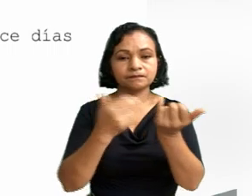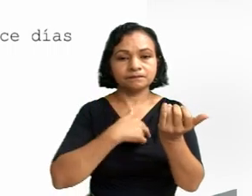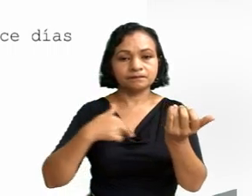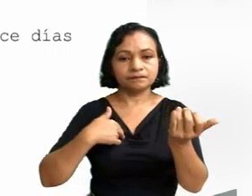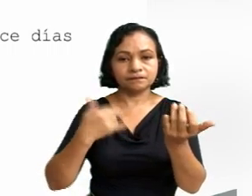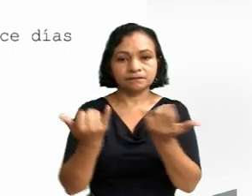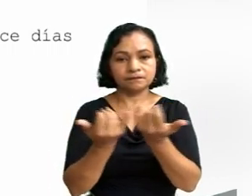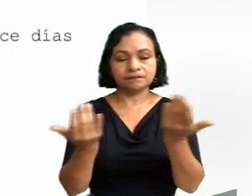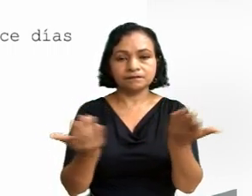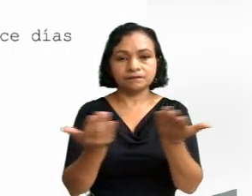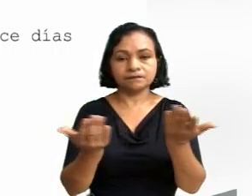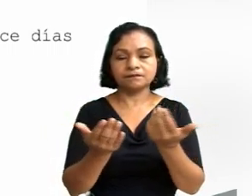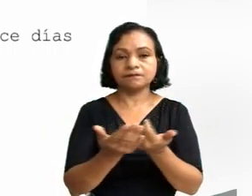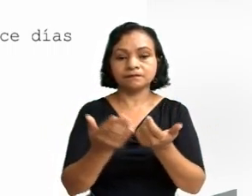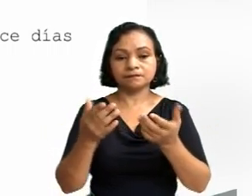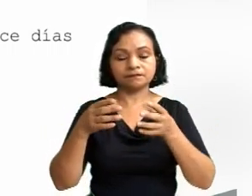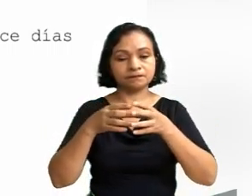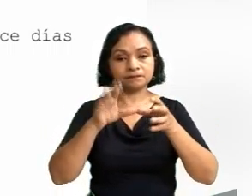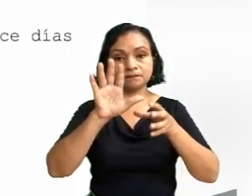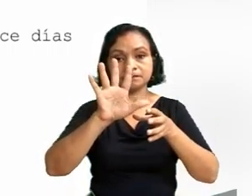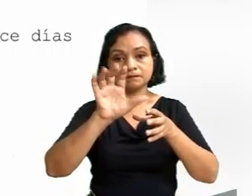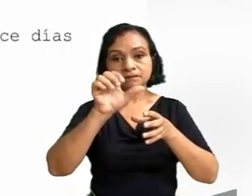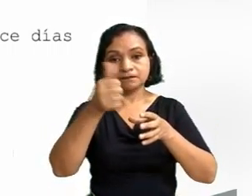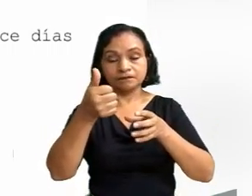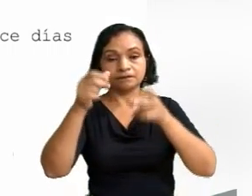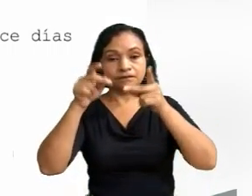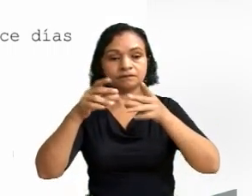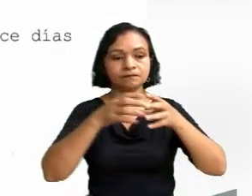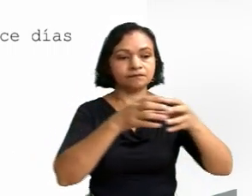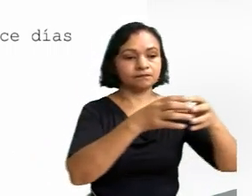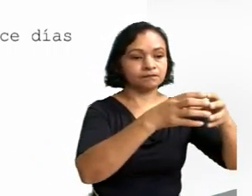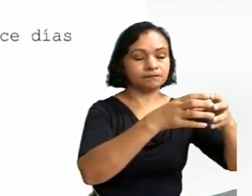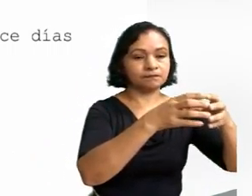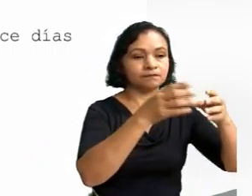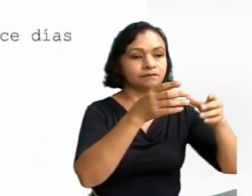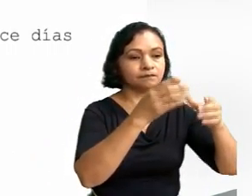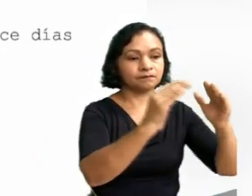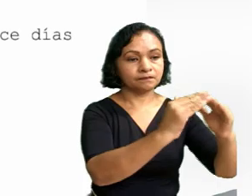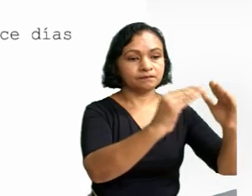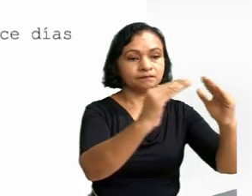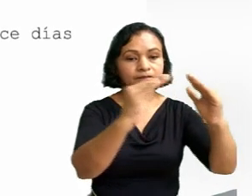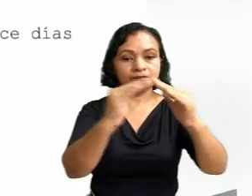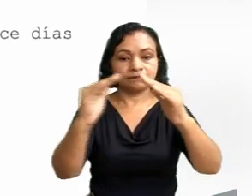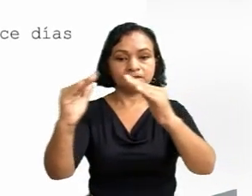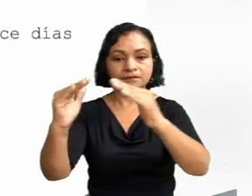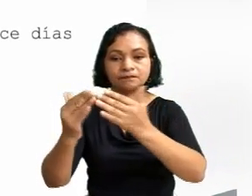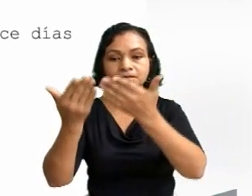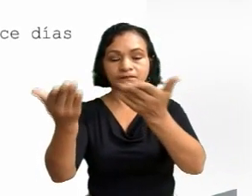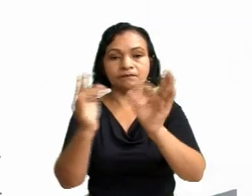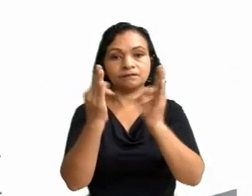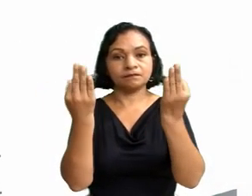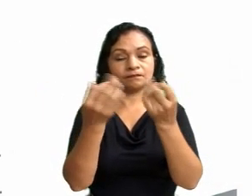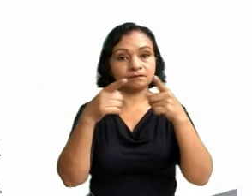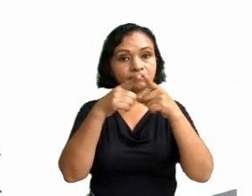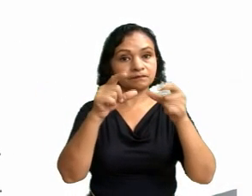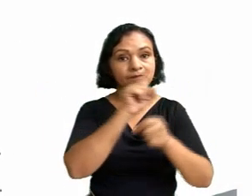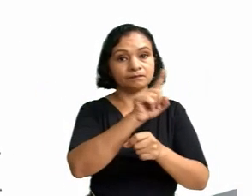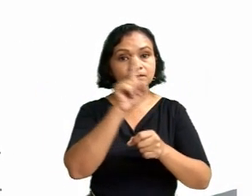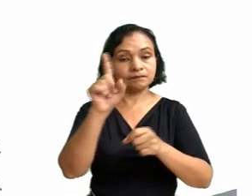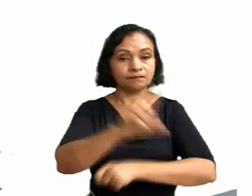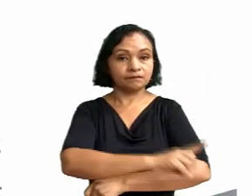de la cruz roja trasladó a las 56 personas a sus domicilios para entregárselo a sus familiares dado en managua a los 11